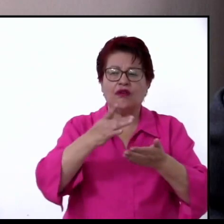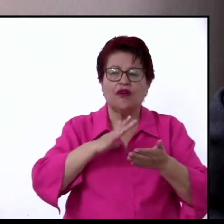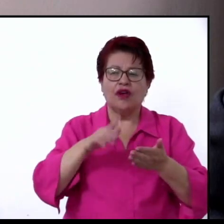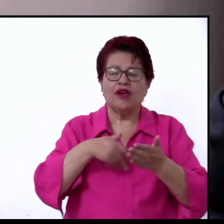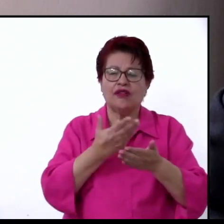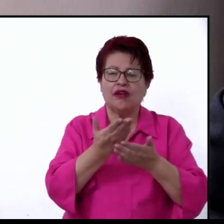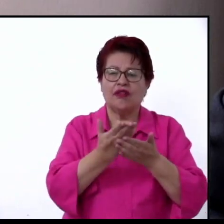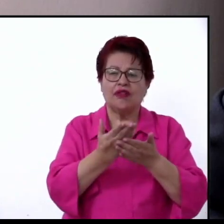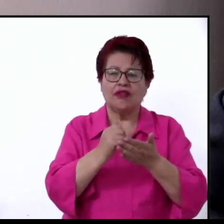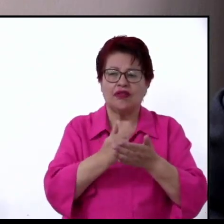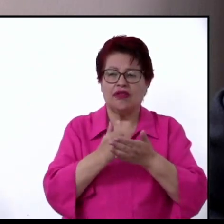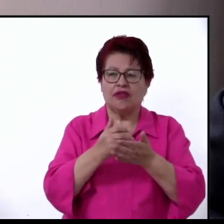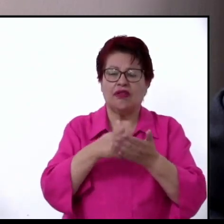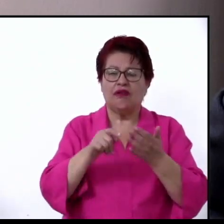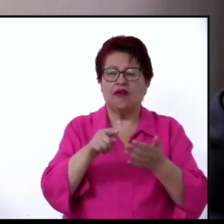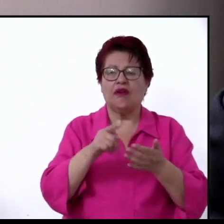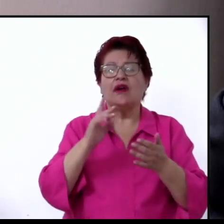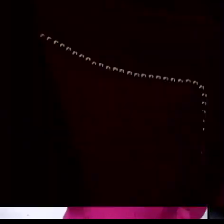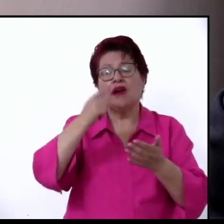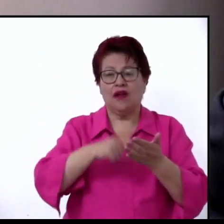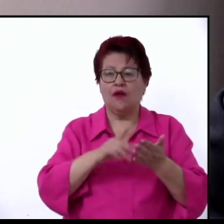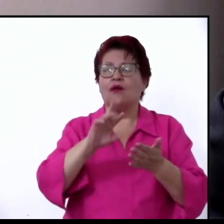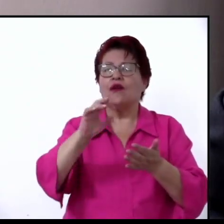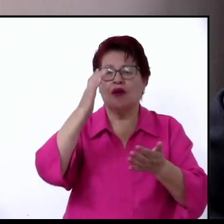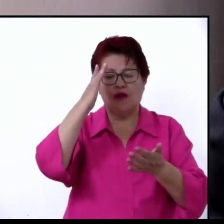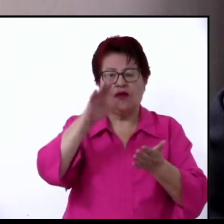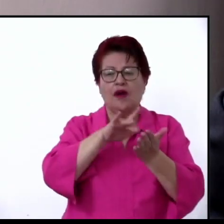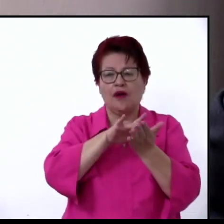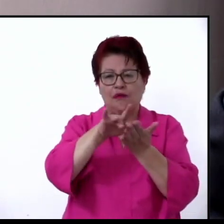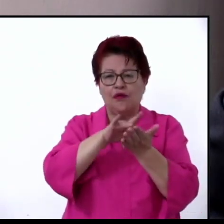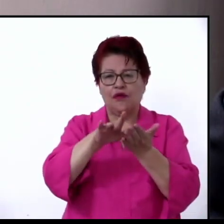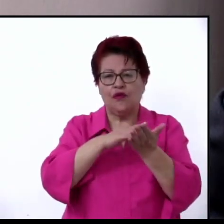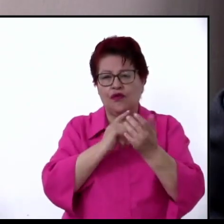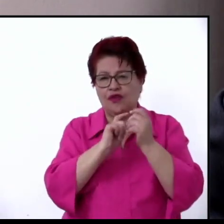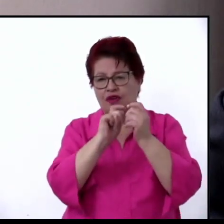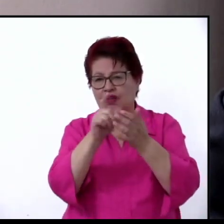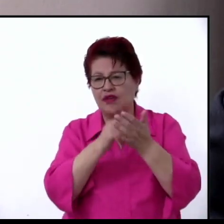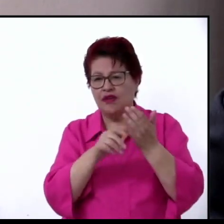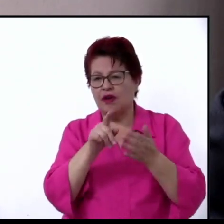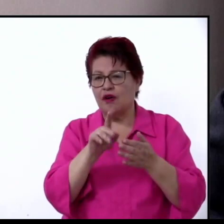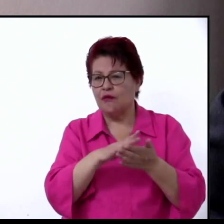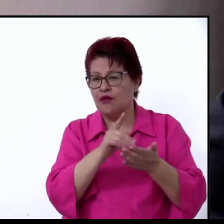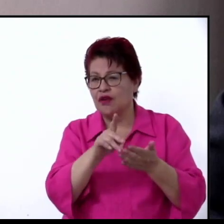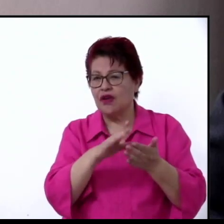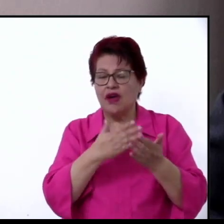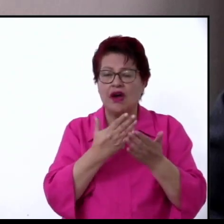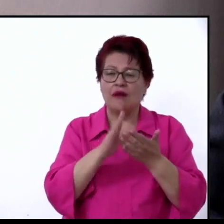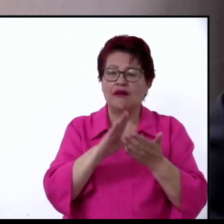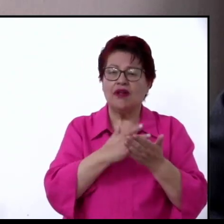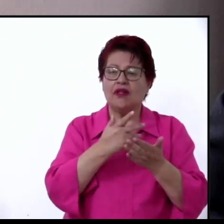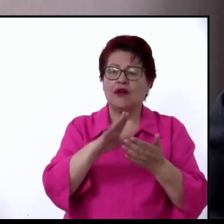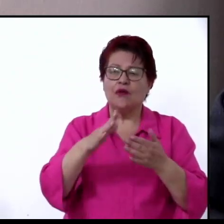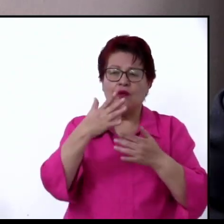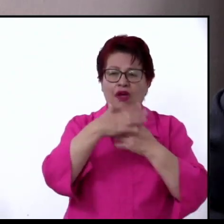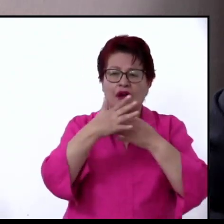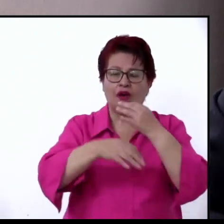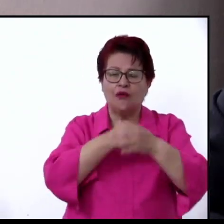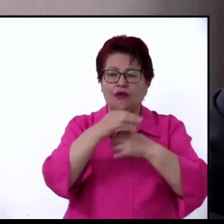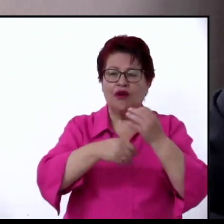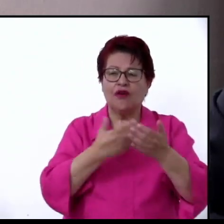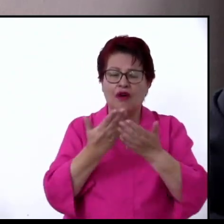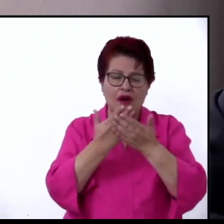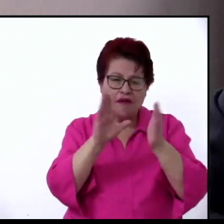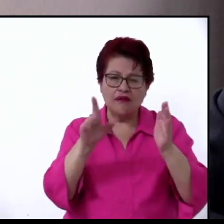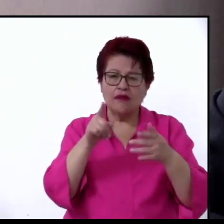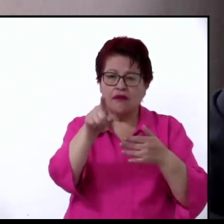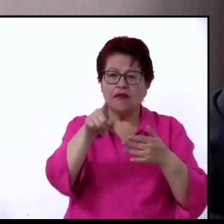estas presten. Entonces creo que tenemos que reconocer ese apoyo que se les ha dado, porque además es una convocatoria abierta